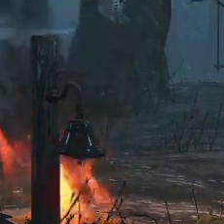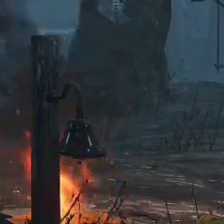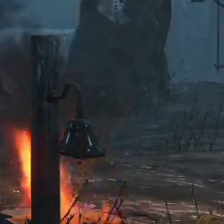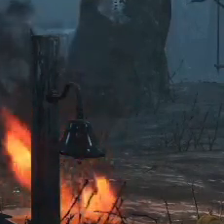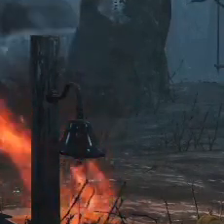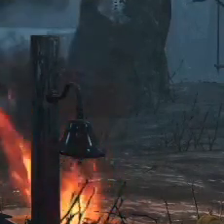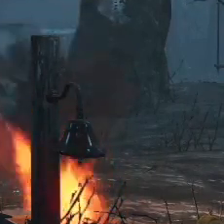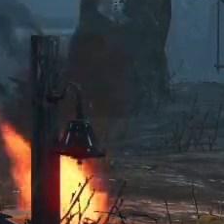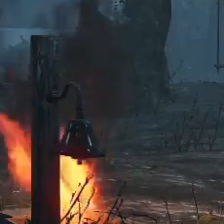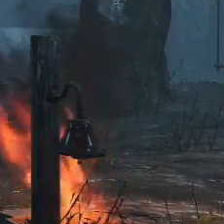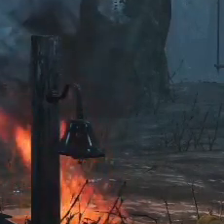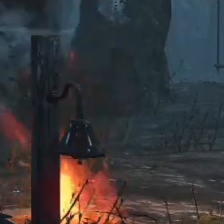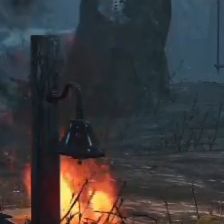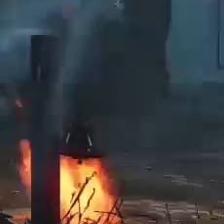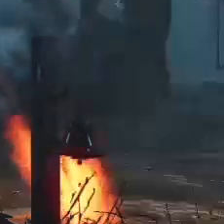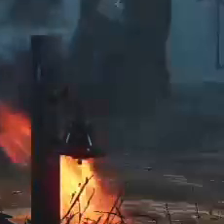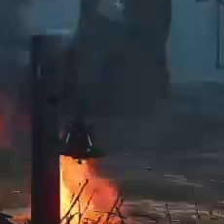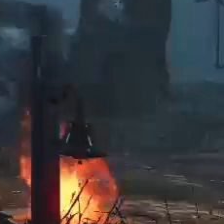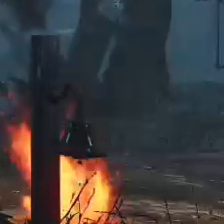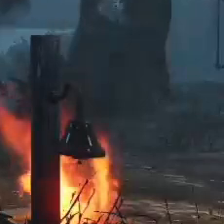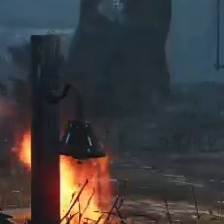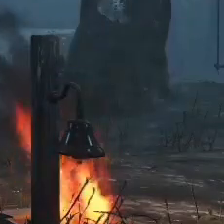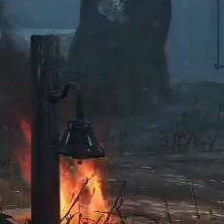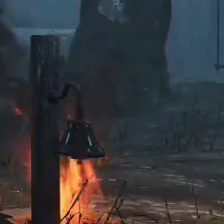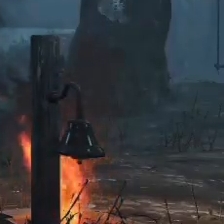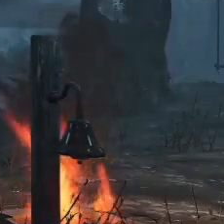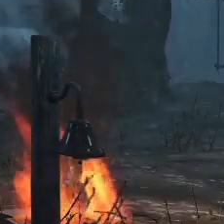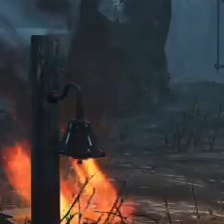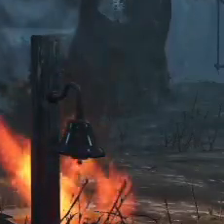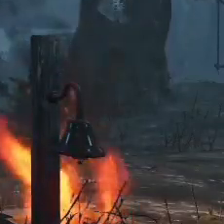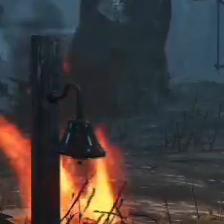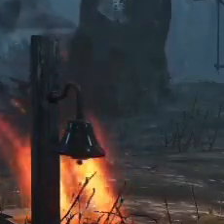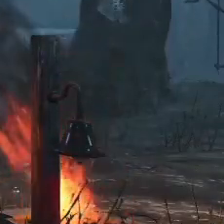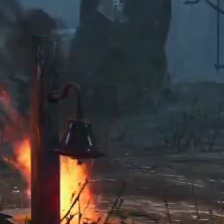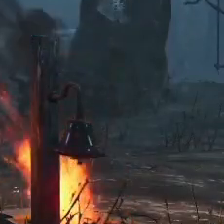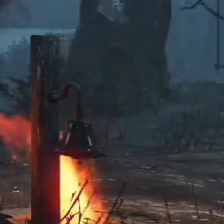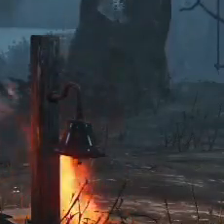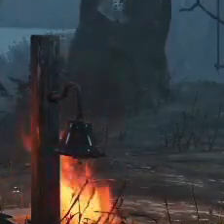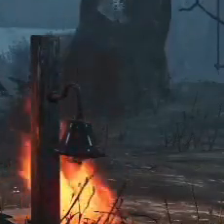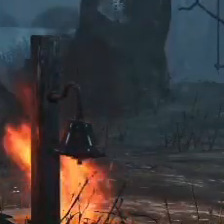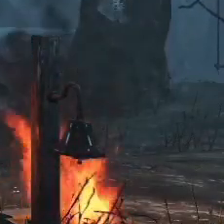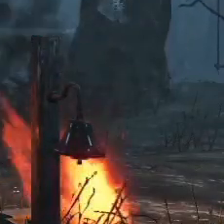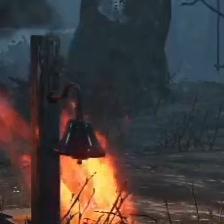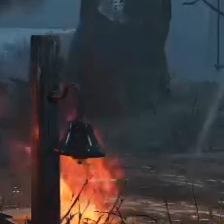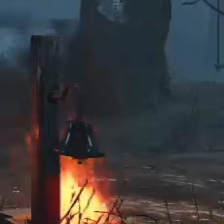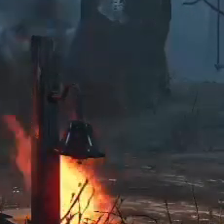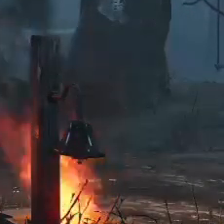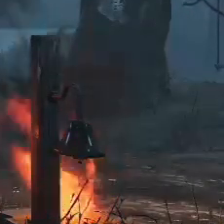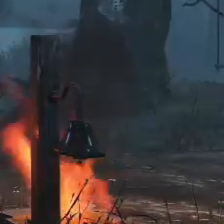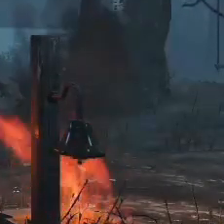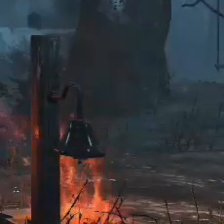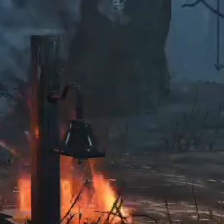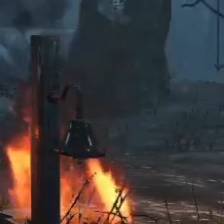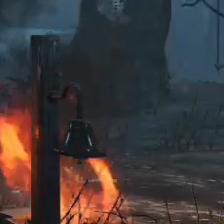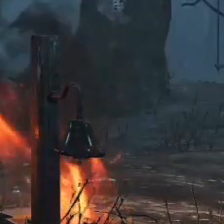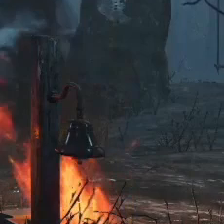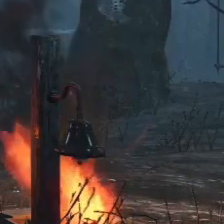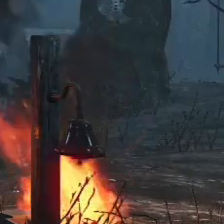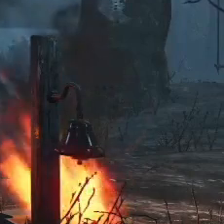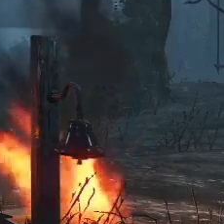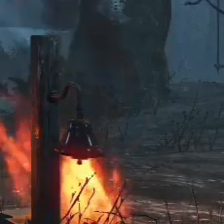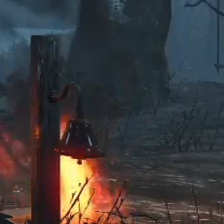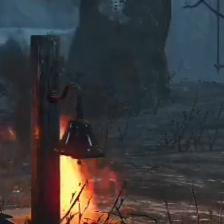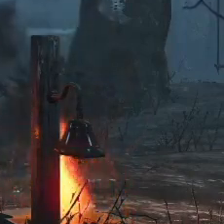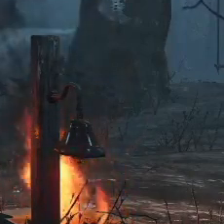antes entonces de comenzar recuerden clic en el botón de suscripción no cuesta absolutamente nada y muy importante muy importante que